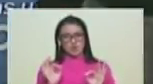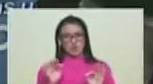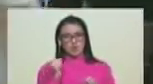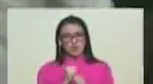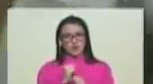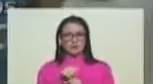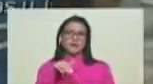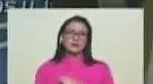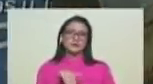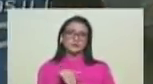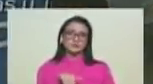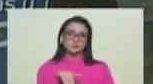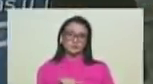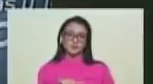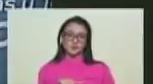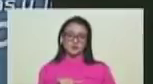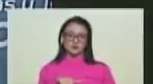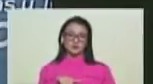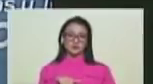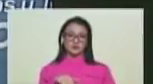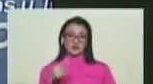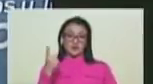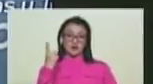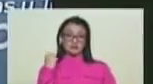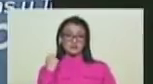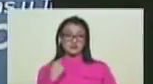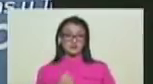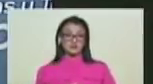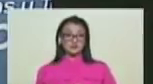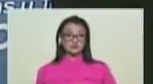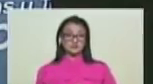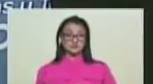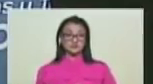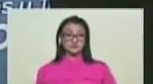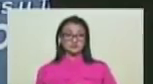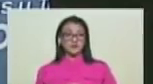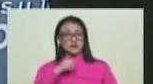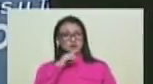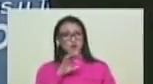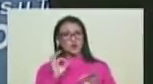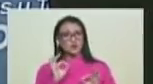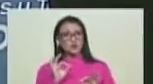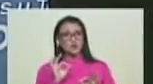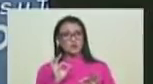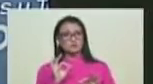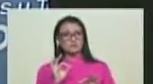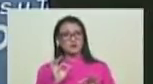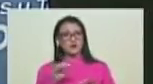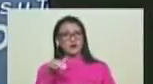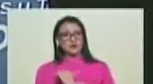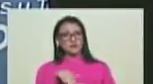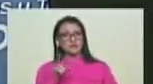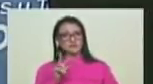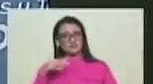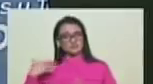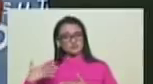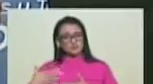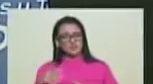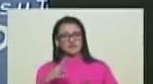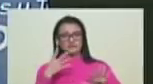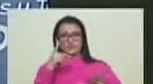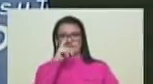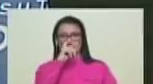jornada electoral que se desarrolló en nuestro país el día de ayer. También hicieron un análisis histórico de lo que ha sido el comportamiento electoral en Venezuela en los últimos 19